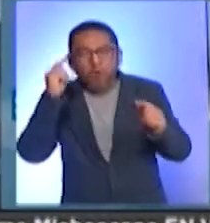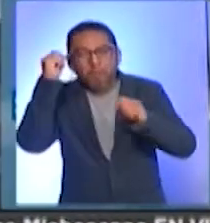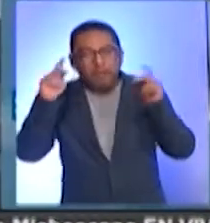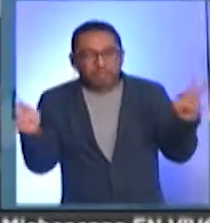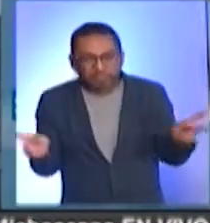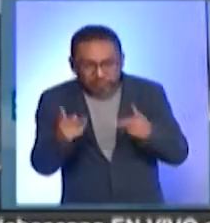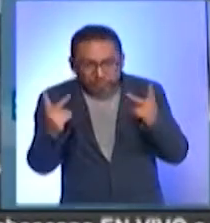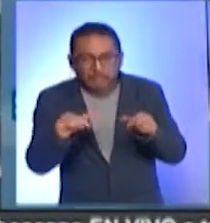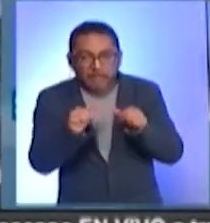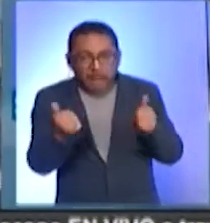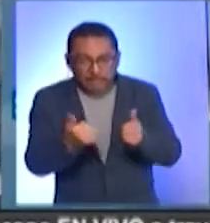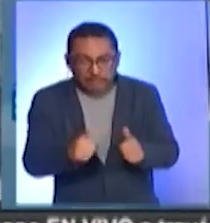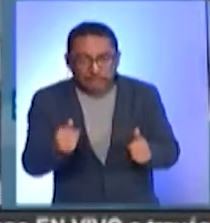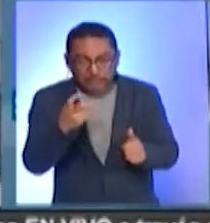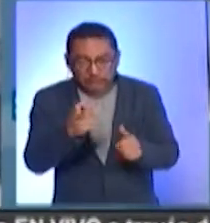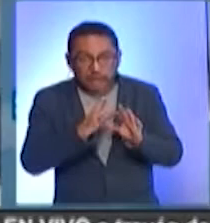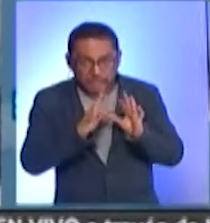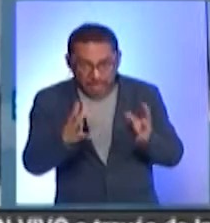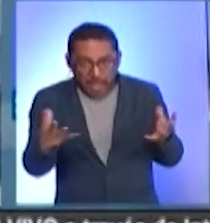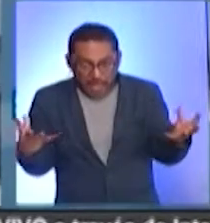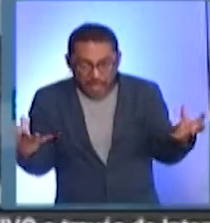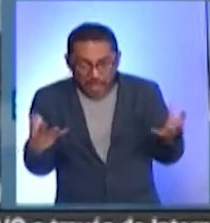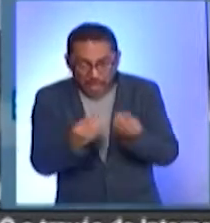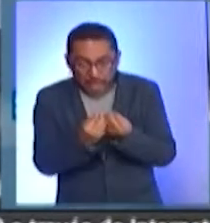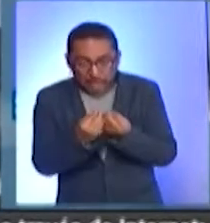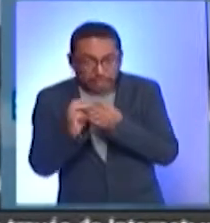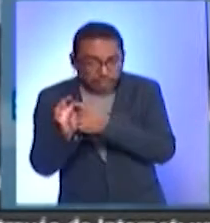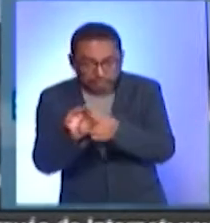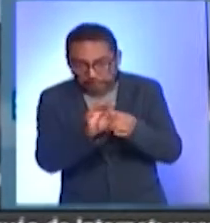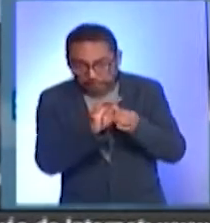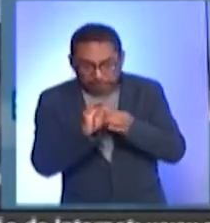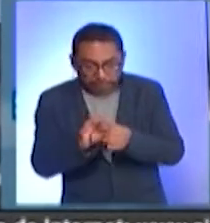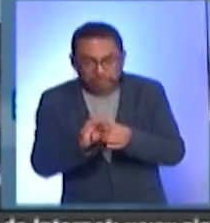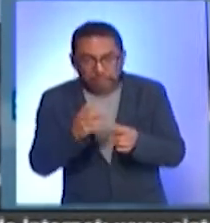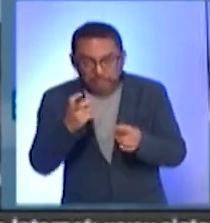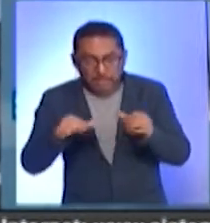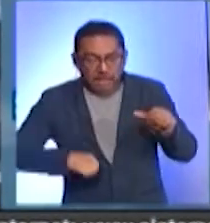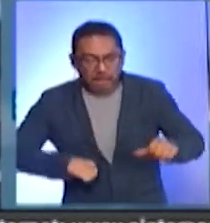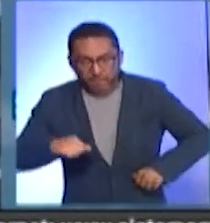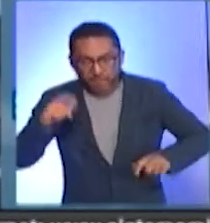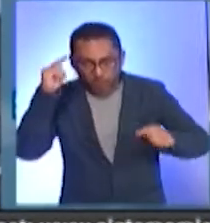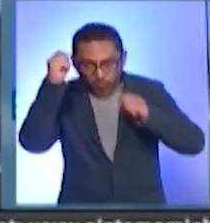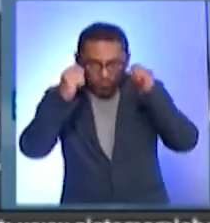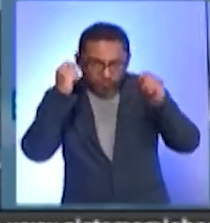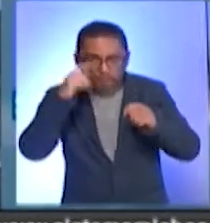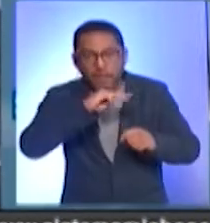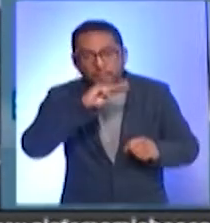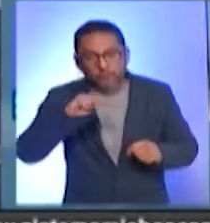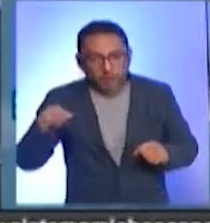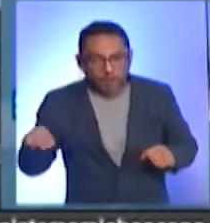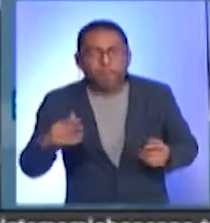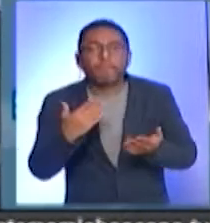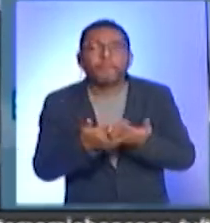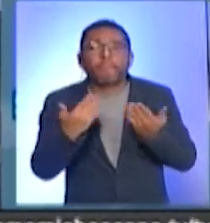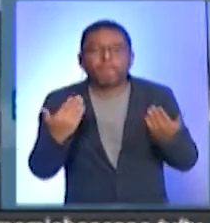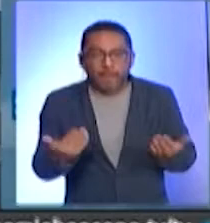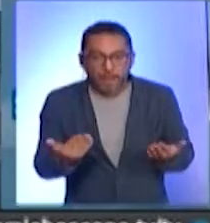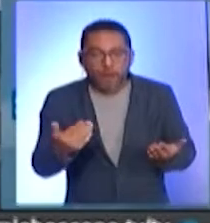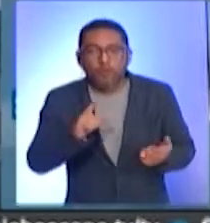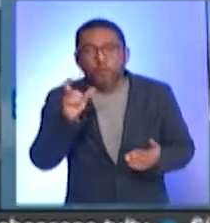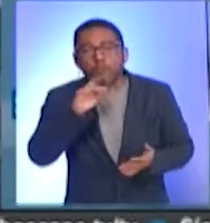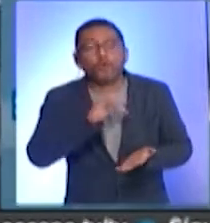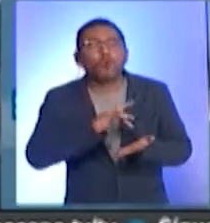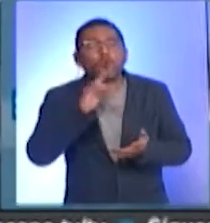sector artesanal forma parte indisociable de la actividad turística de michoacán ahora cada vez que un turista